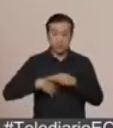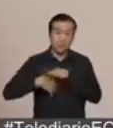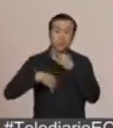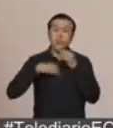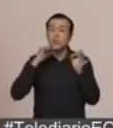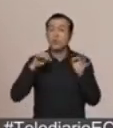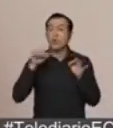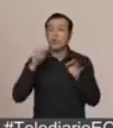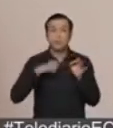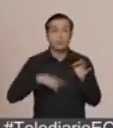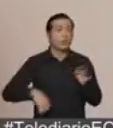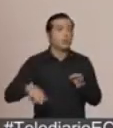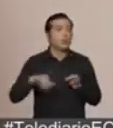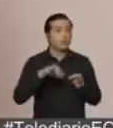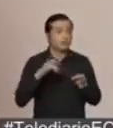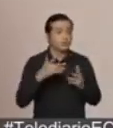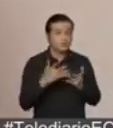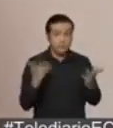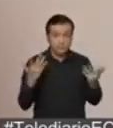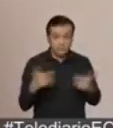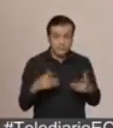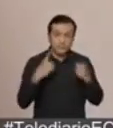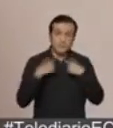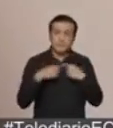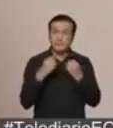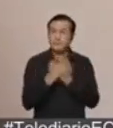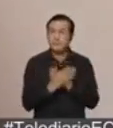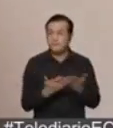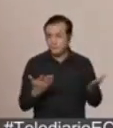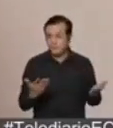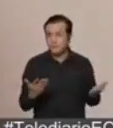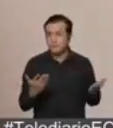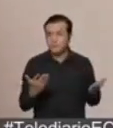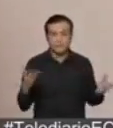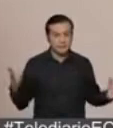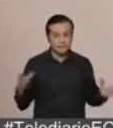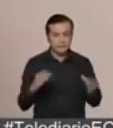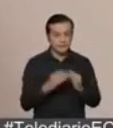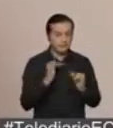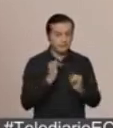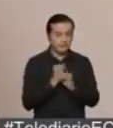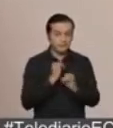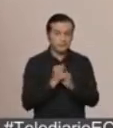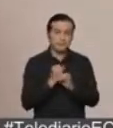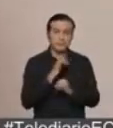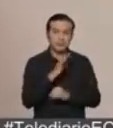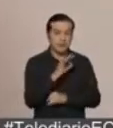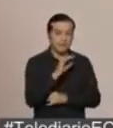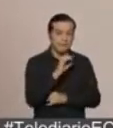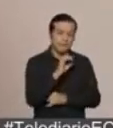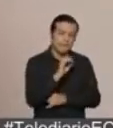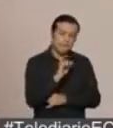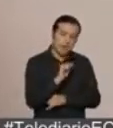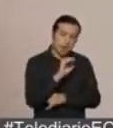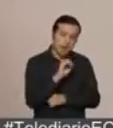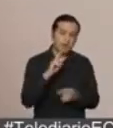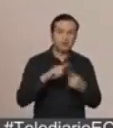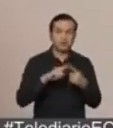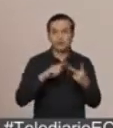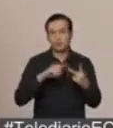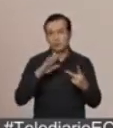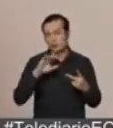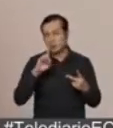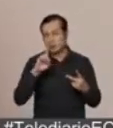otros establecimientos, pero que nuevamente se ratifica a través de todas las instituciones que menciona FAO, el CDC, el